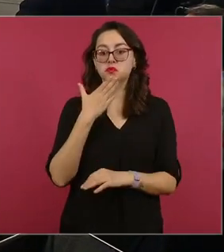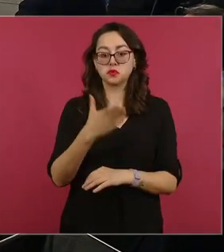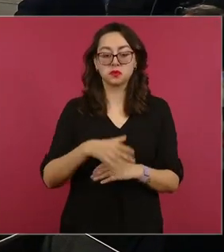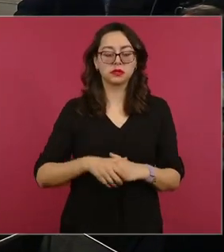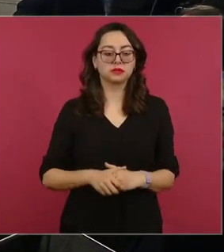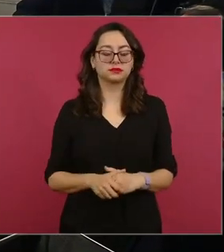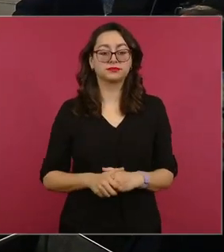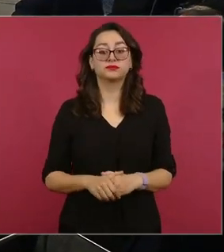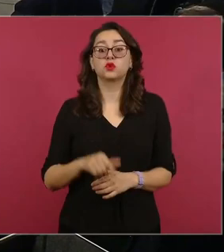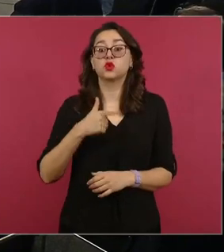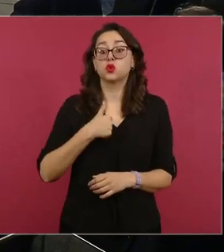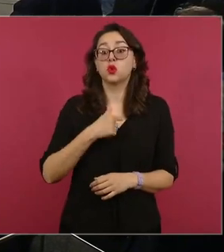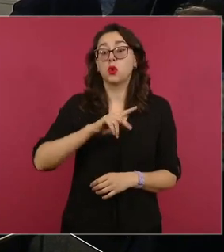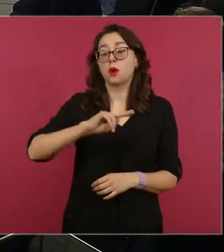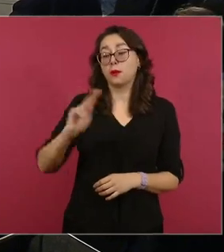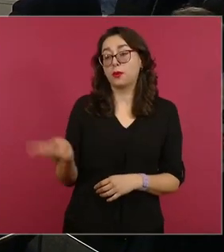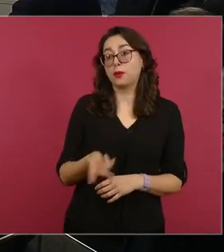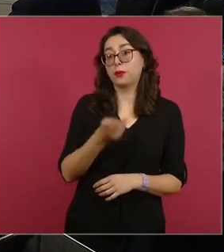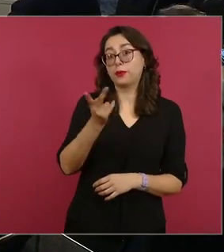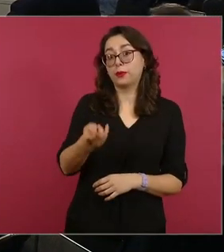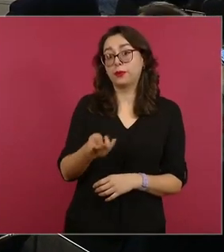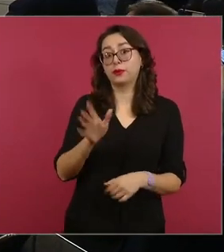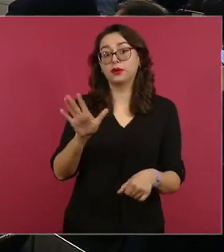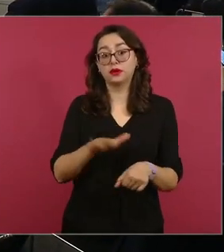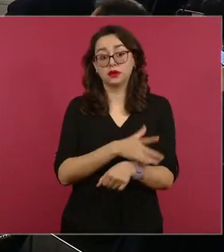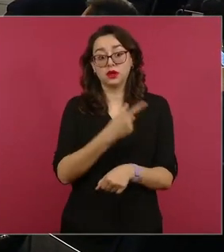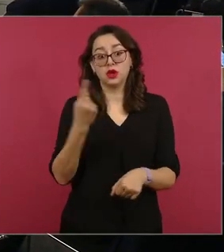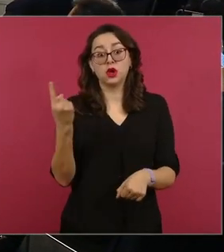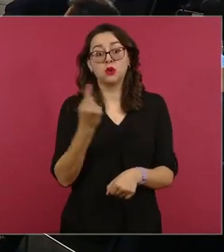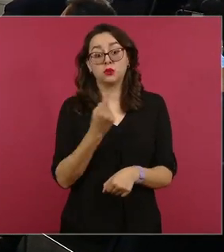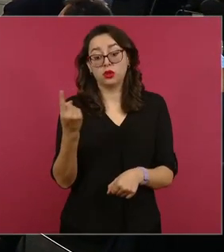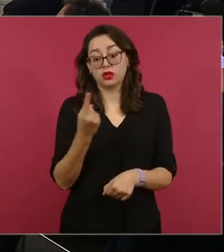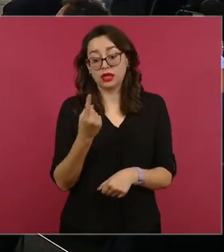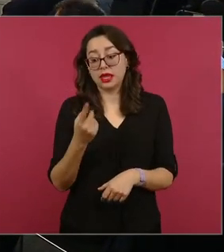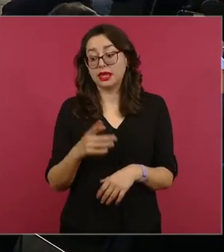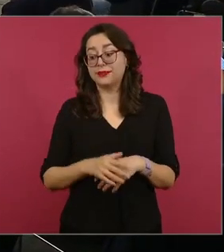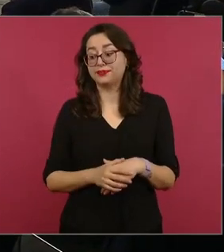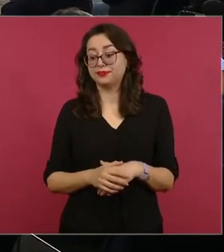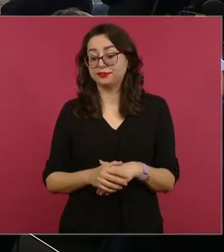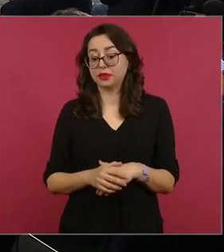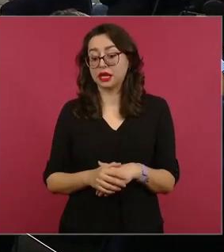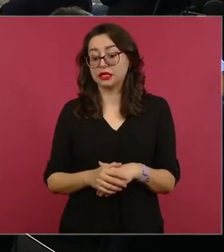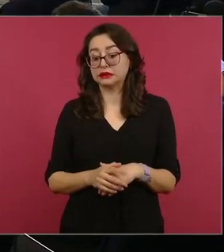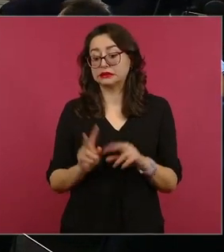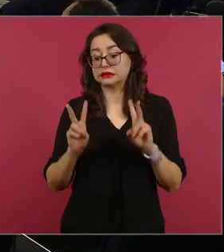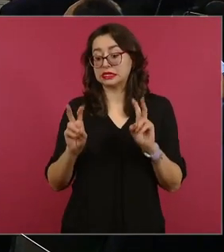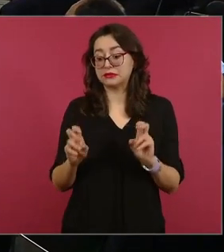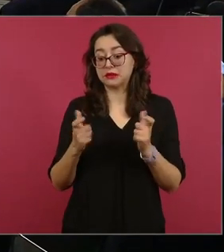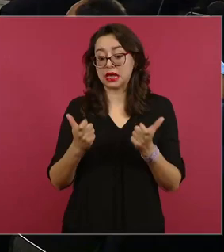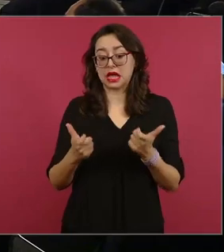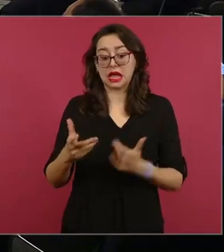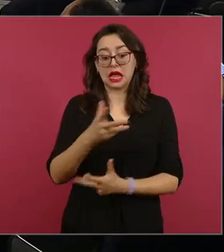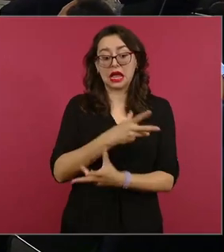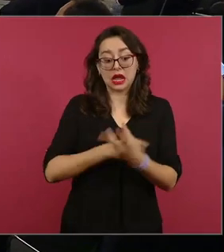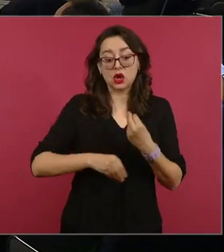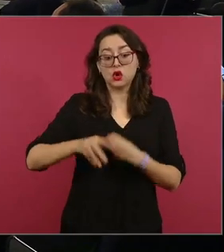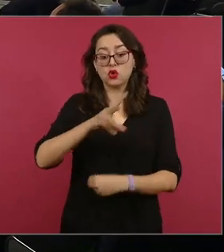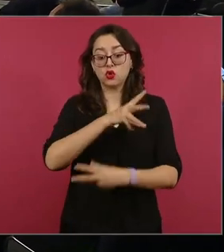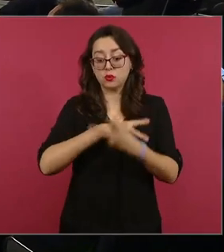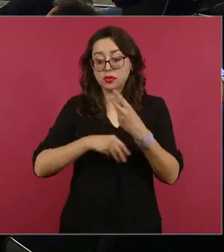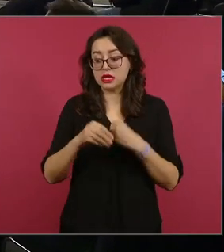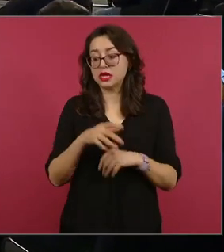digo porque sí es muy bueno para la economía, para la inflación sobre todo, que haya